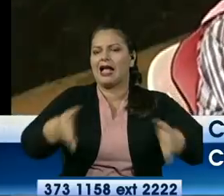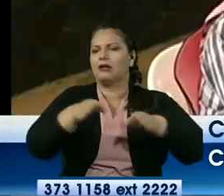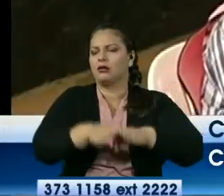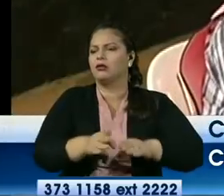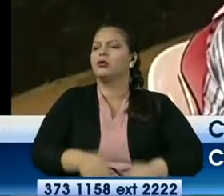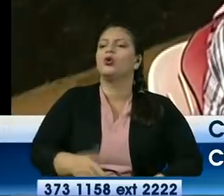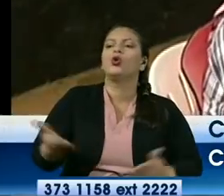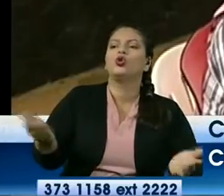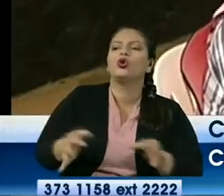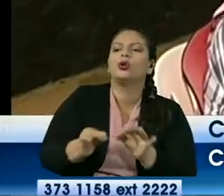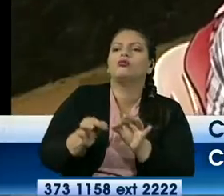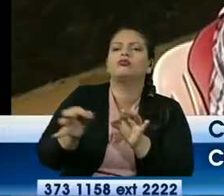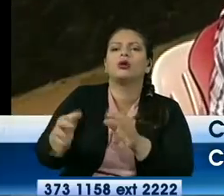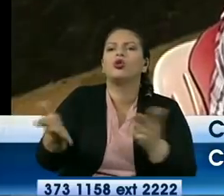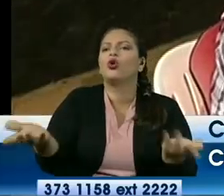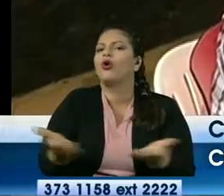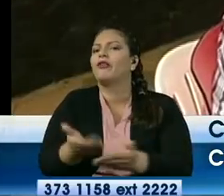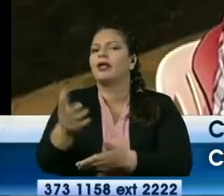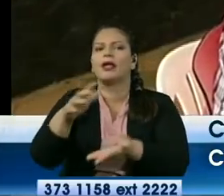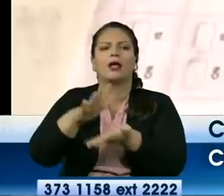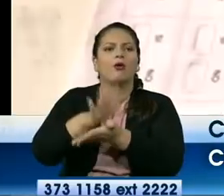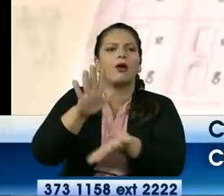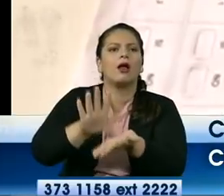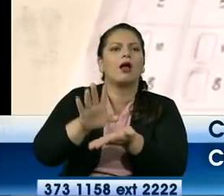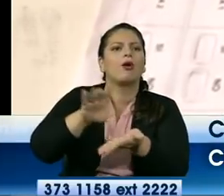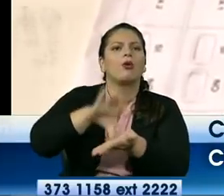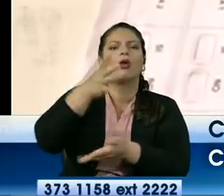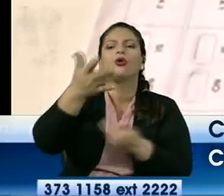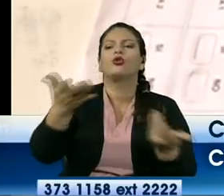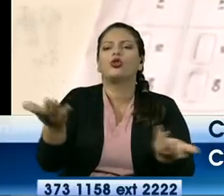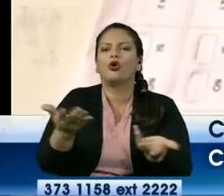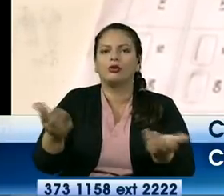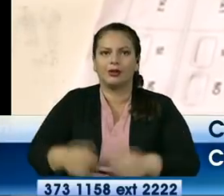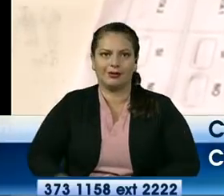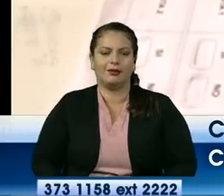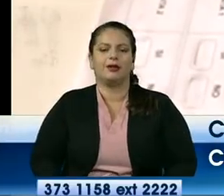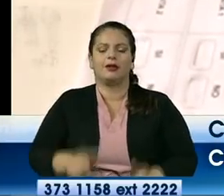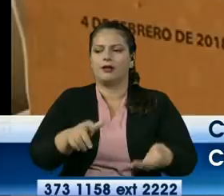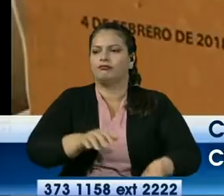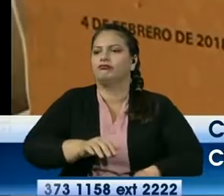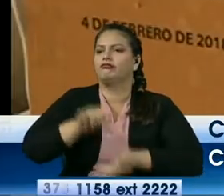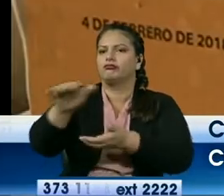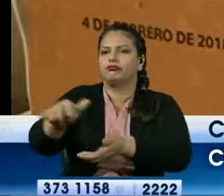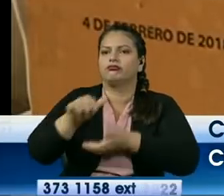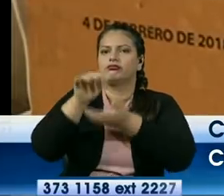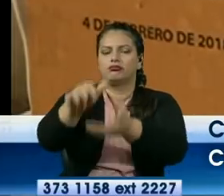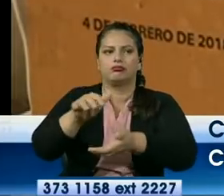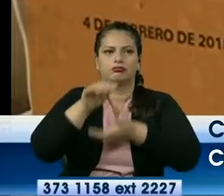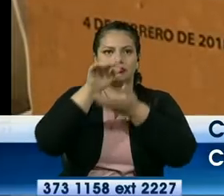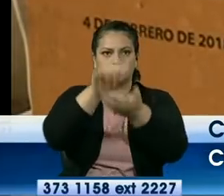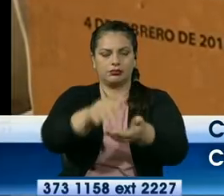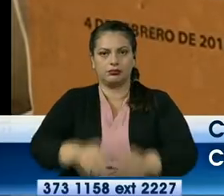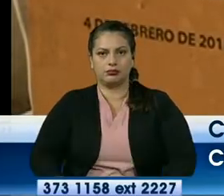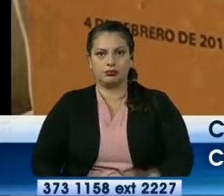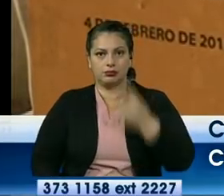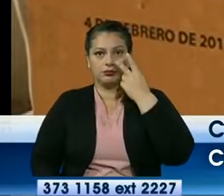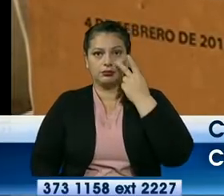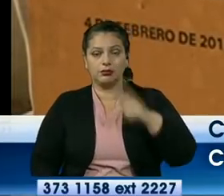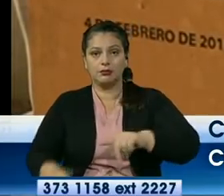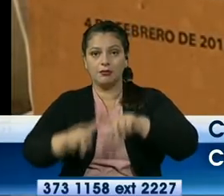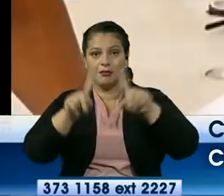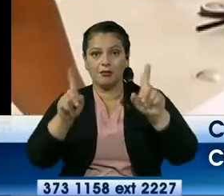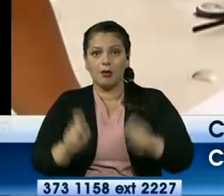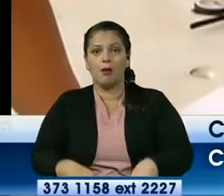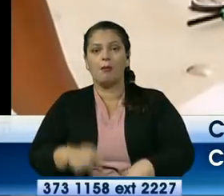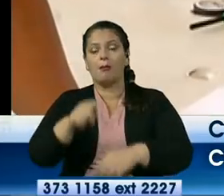trabajo se centrará en el conteo de votos de cada una de las 7 preguntas de la consulta popular y referéndum. El organismo